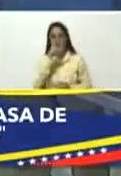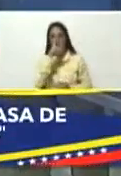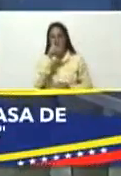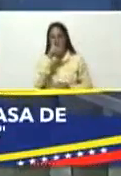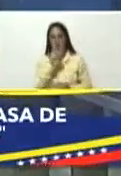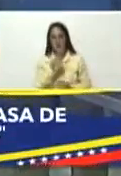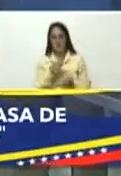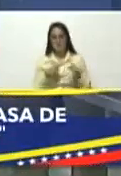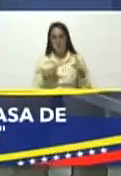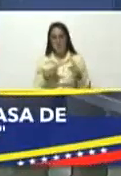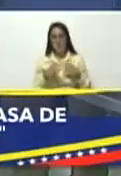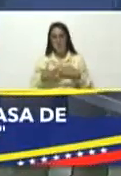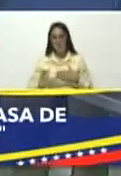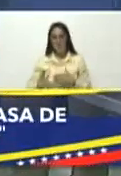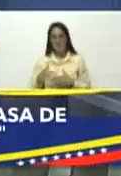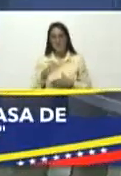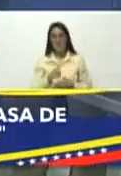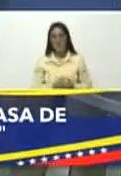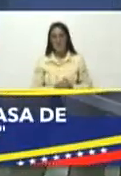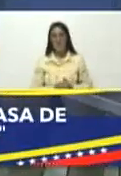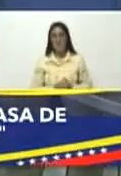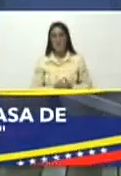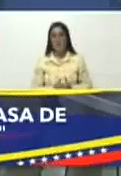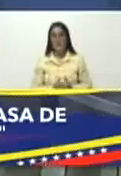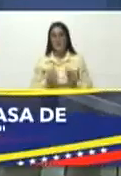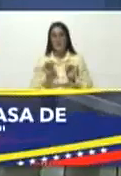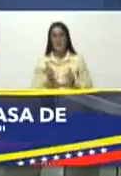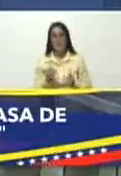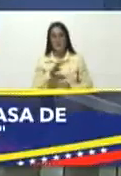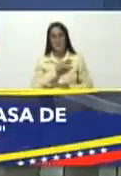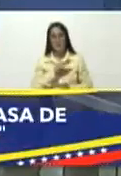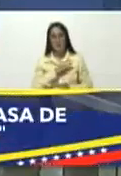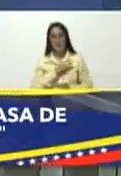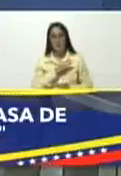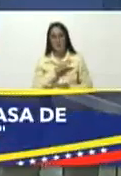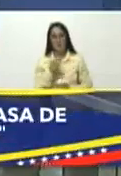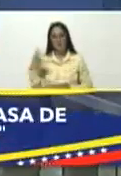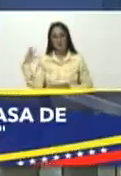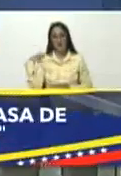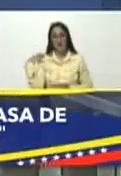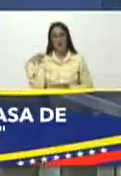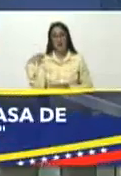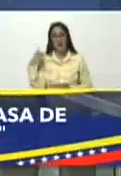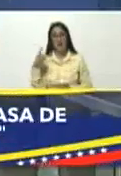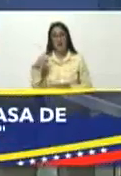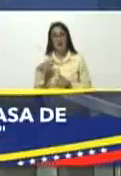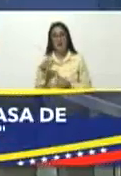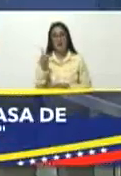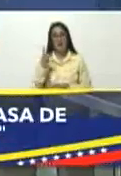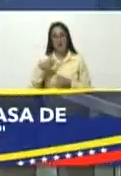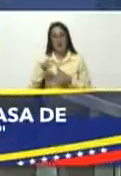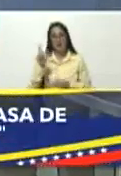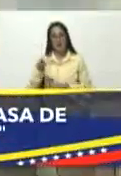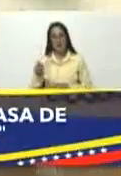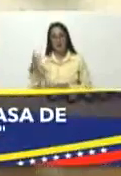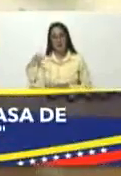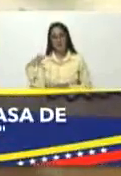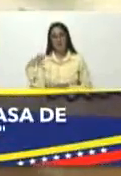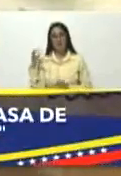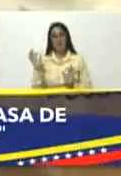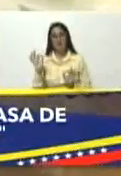más o menos, en adelante, cuando comenzamos con el propio general Márquez y después con el almirante Pestana, a